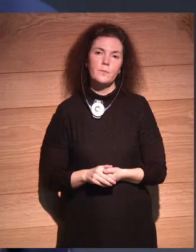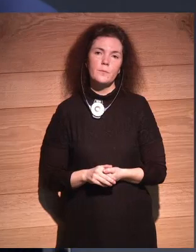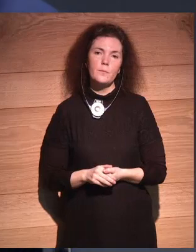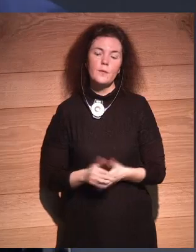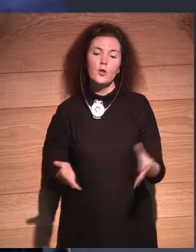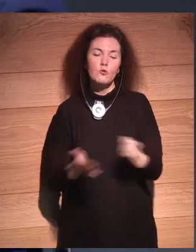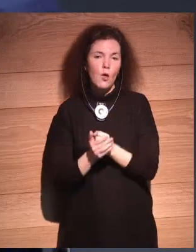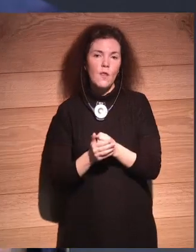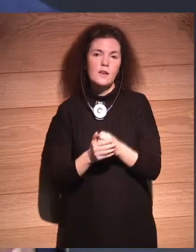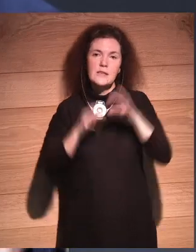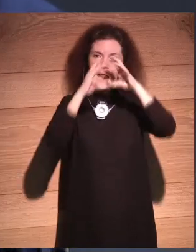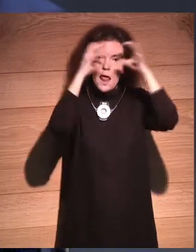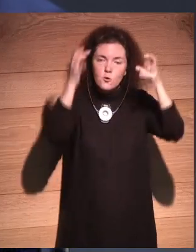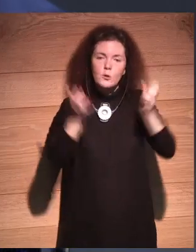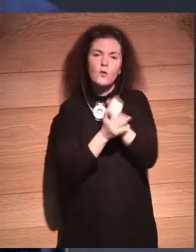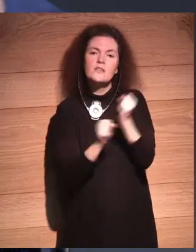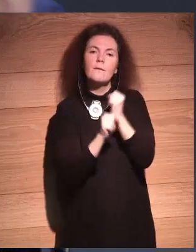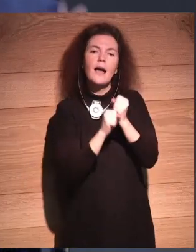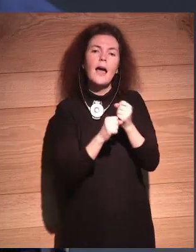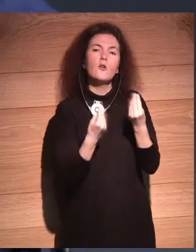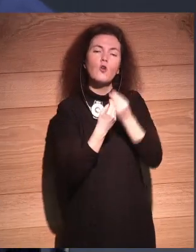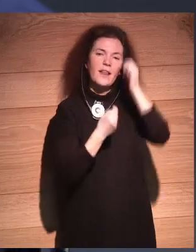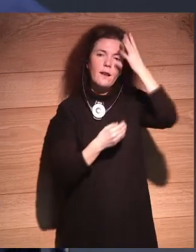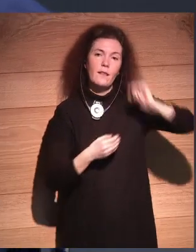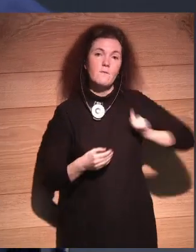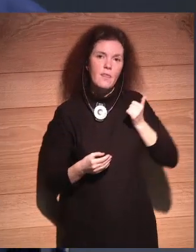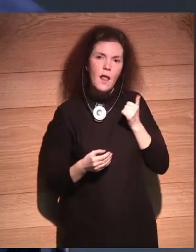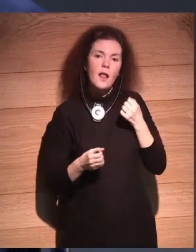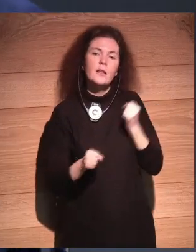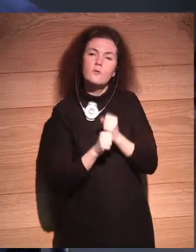Todos vamos a estar en la nube, vamos a trabajar con inteligencia artificial.